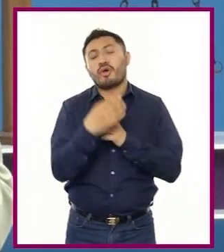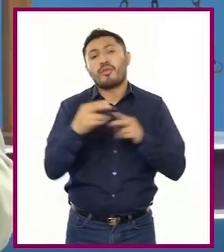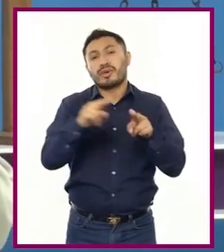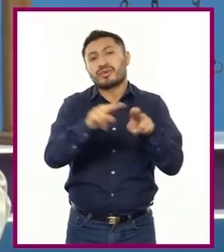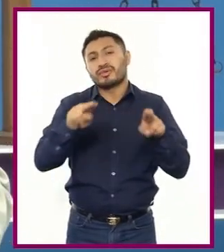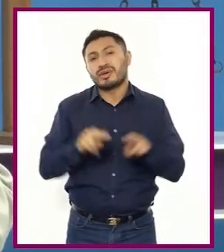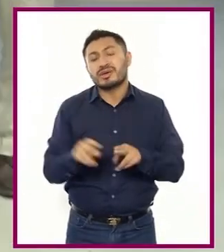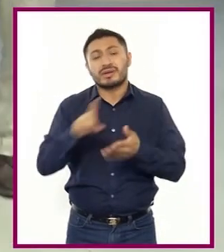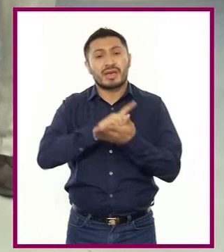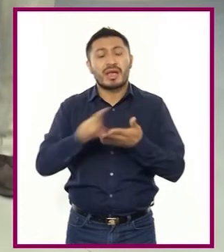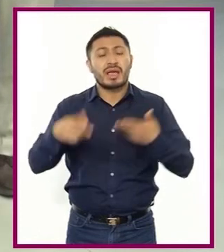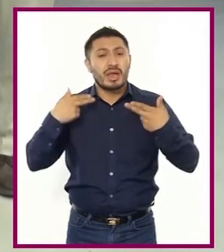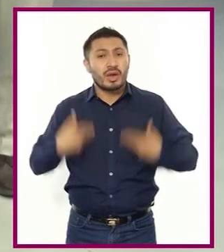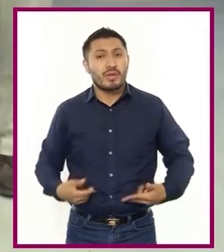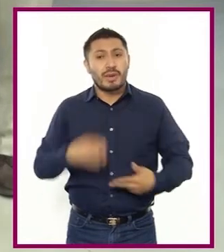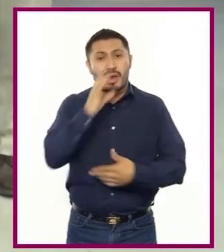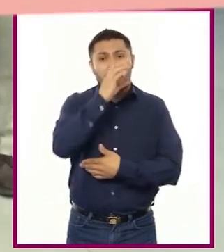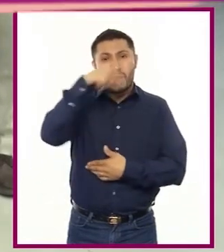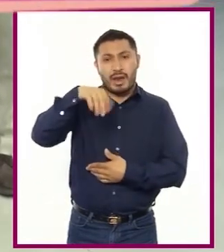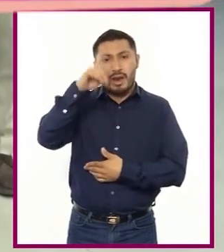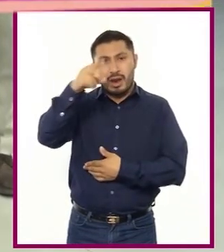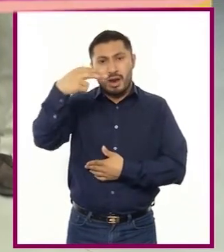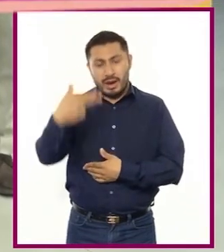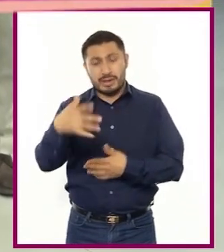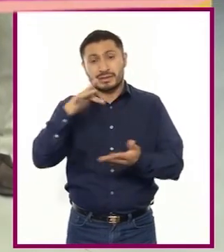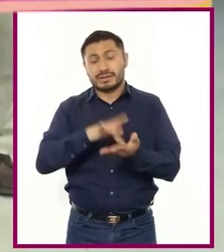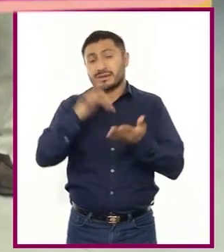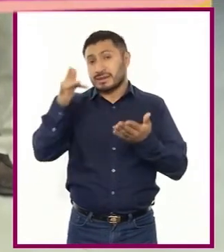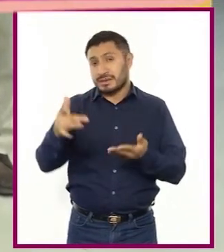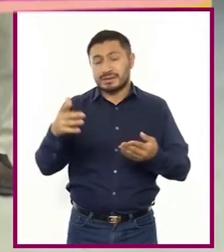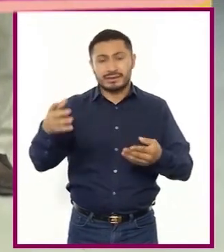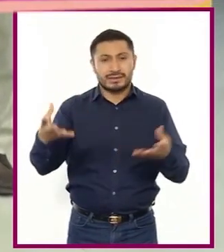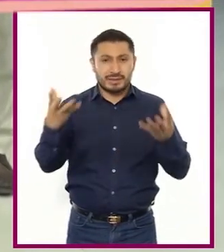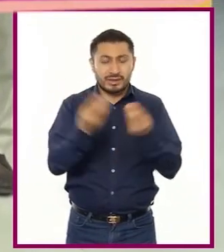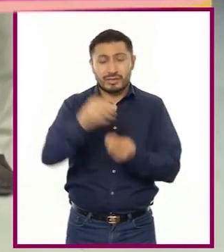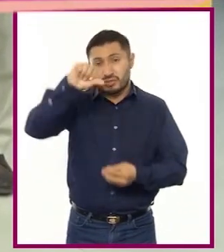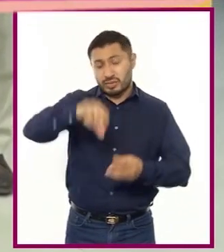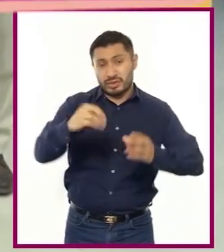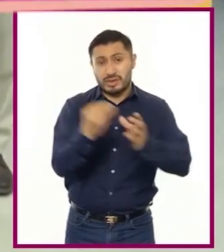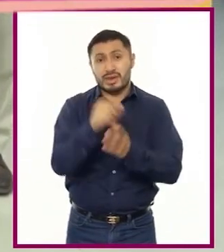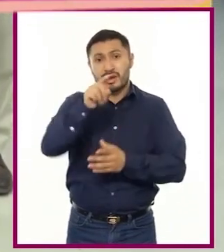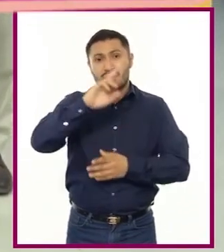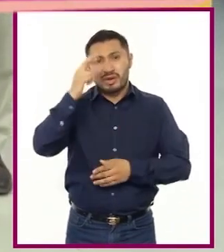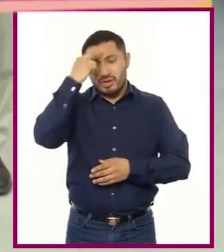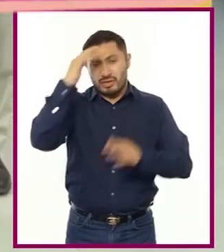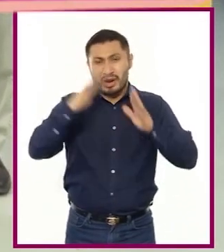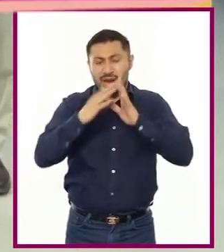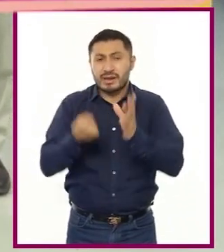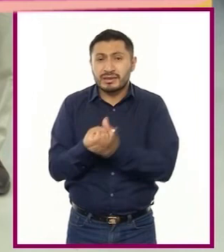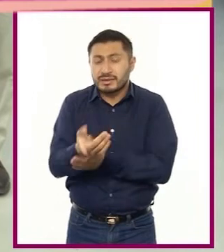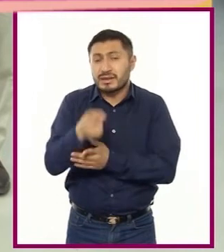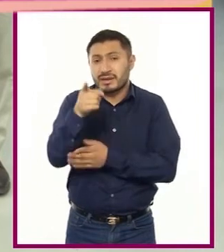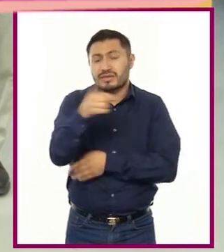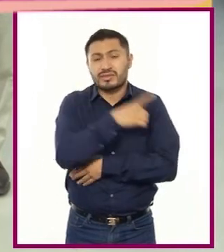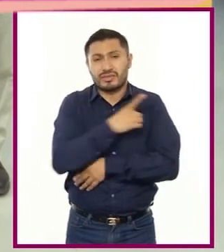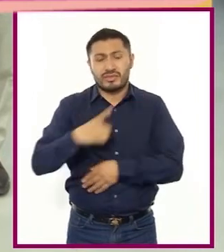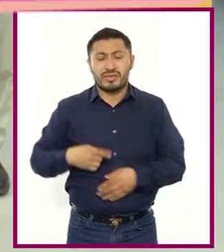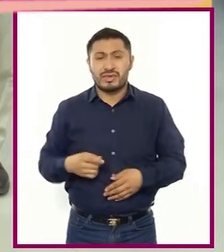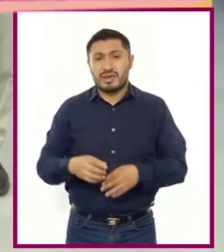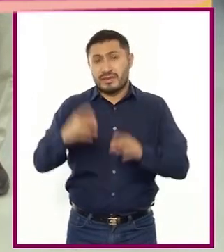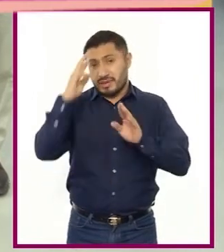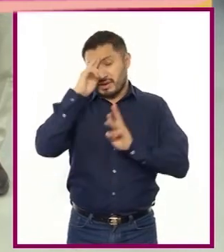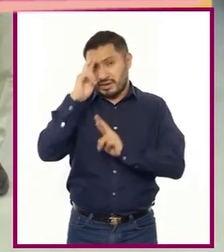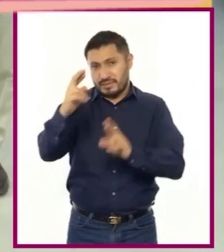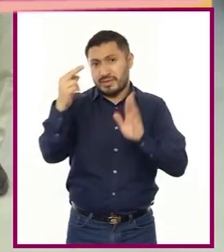de los Derechos Humanos. Gracias por acompañarnos en la sesión y recuerden que cuando salgan de casa deben tomar las medidas